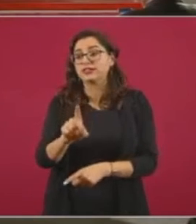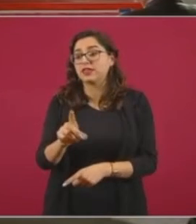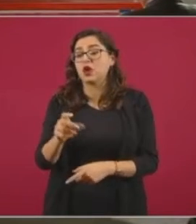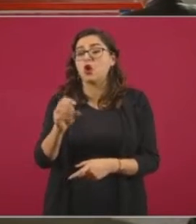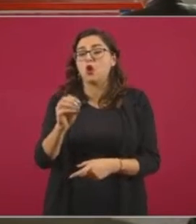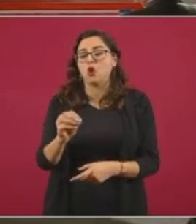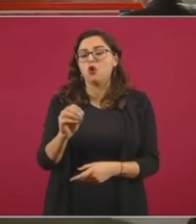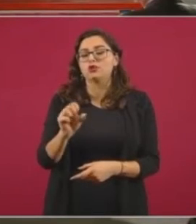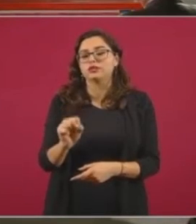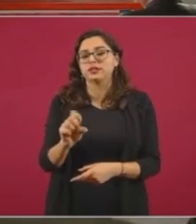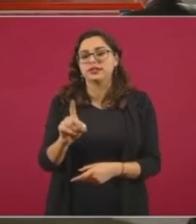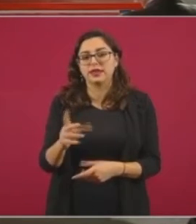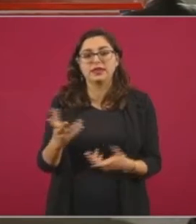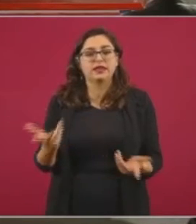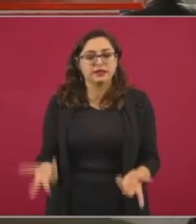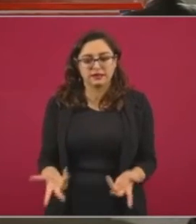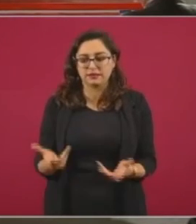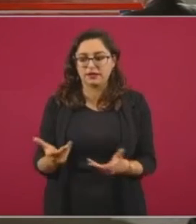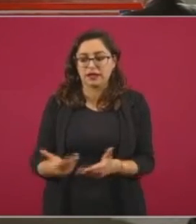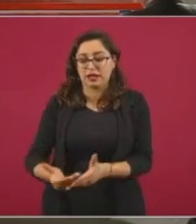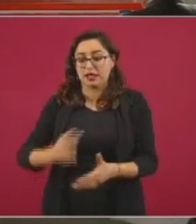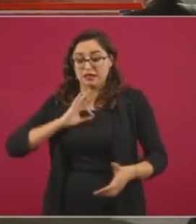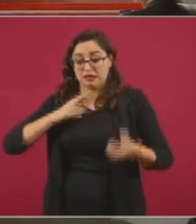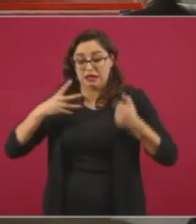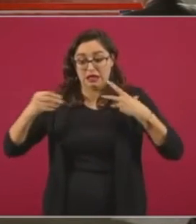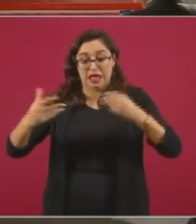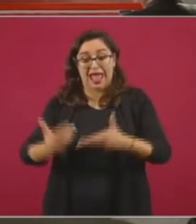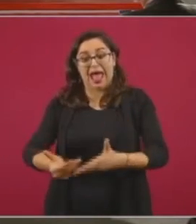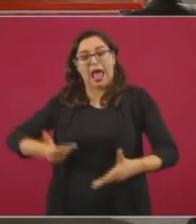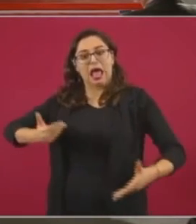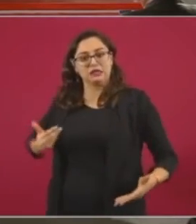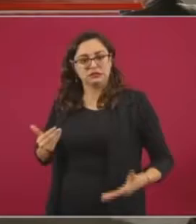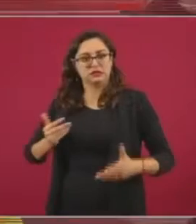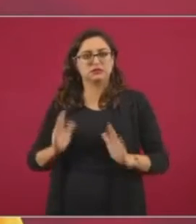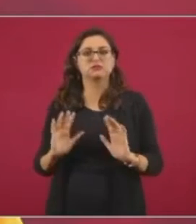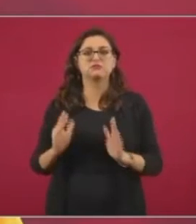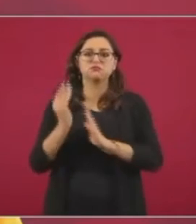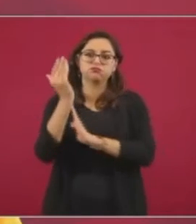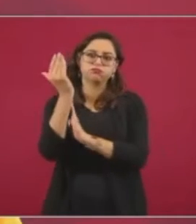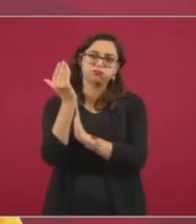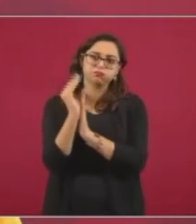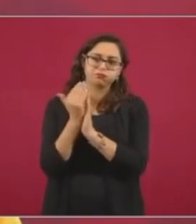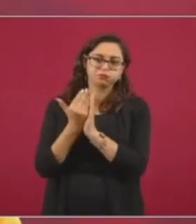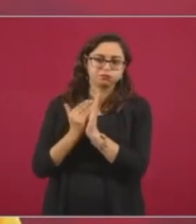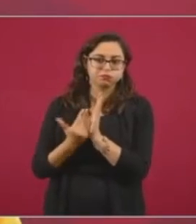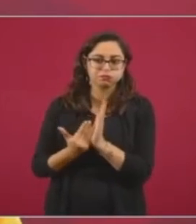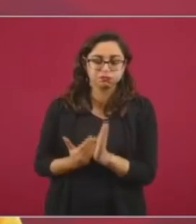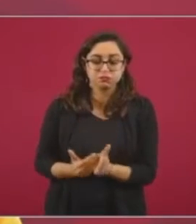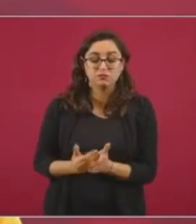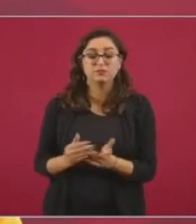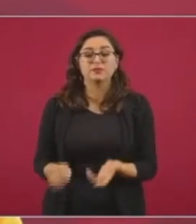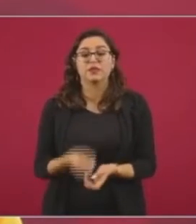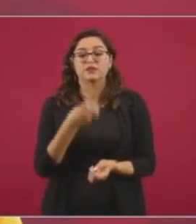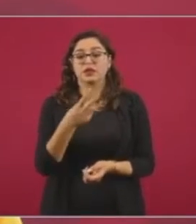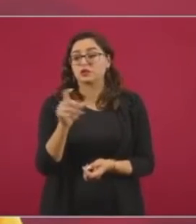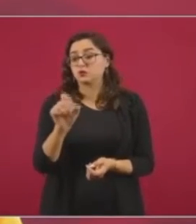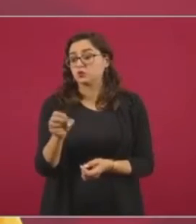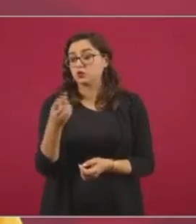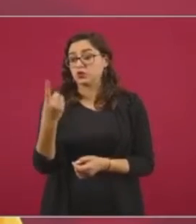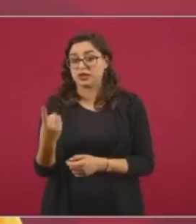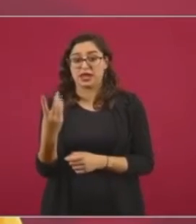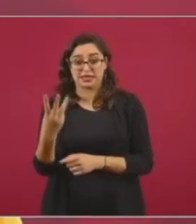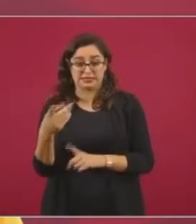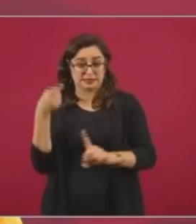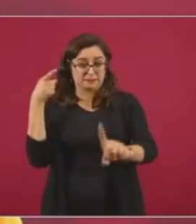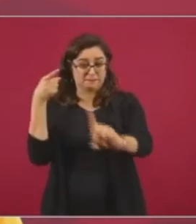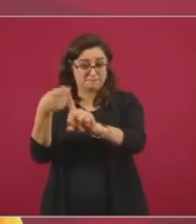ya se había desacelerado antes de la pandemia de COVID-19. En lo particular, el progreso a la meta 3.3, que establece